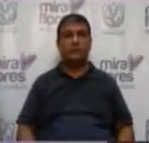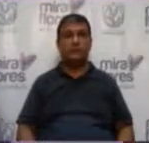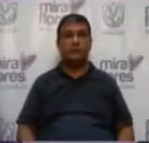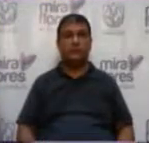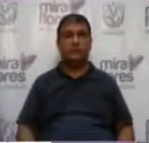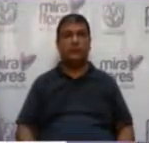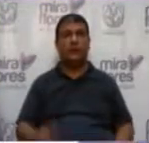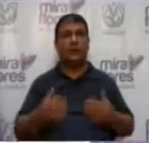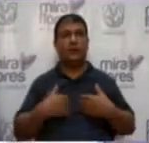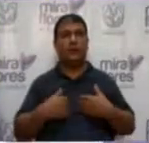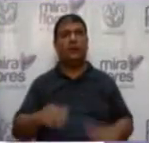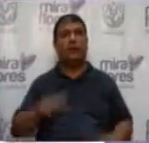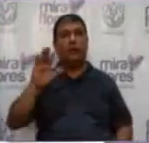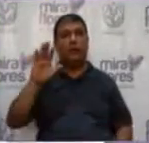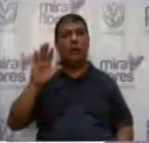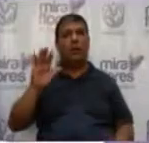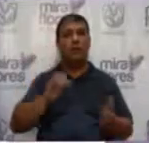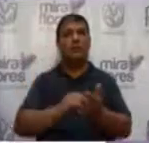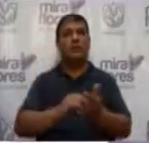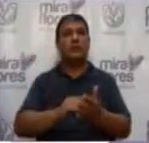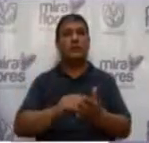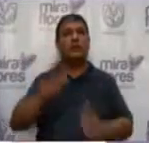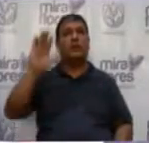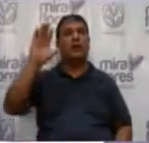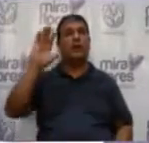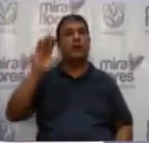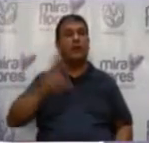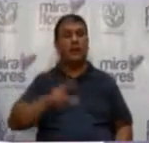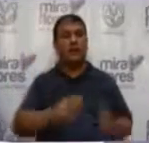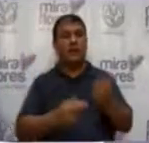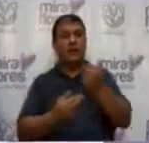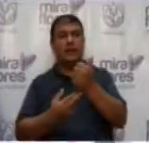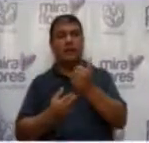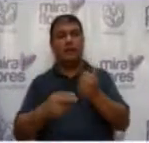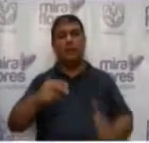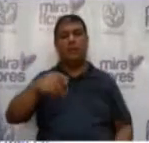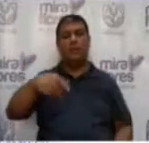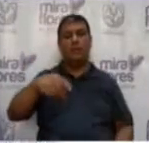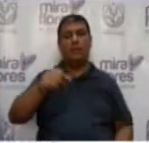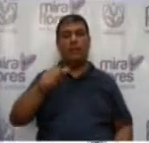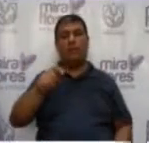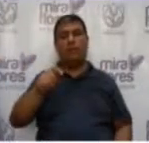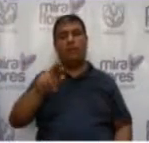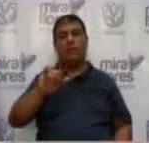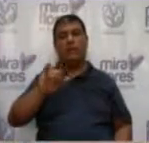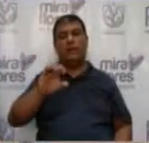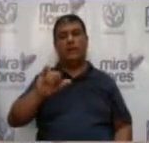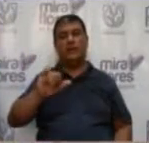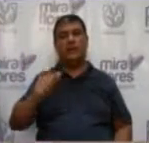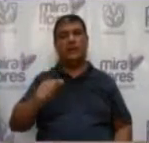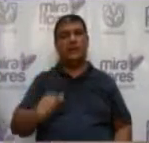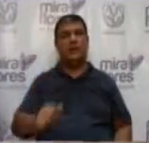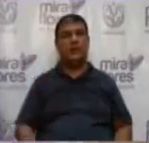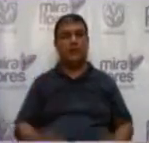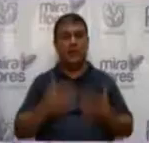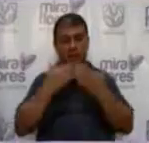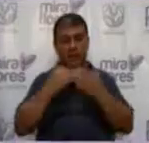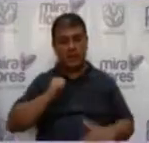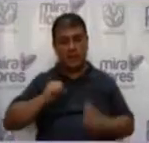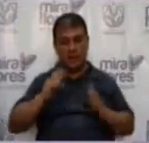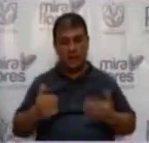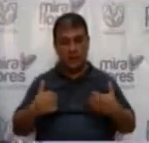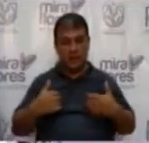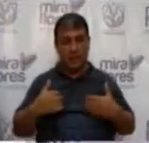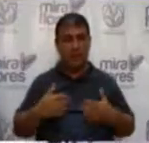No sé si tenemos a alguien. Sí, la regidora Patricia del Río Jiménez de Olavide. Gracias, señor alcalde.